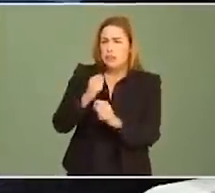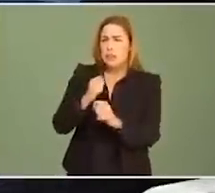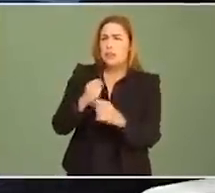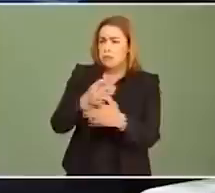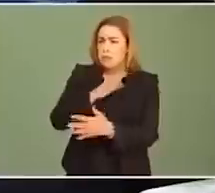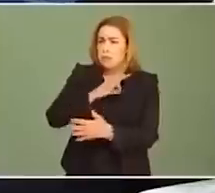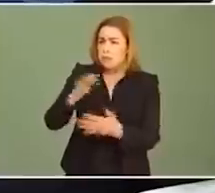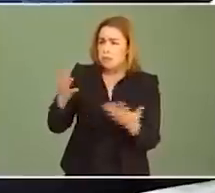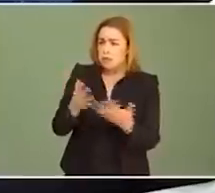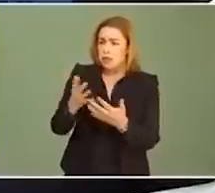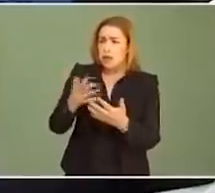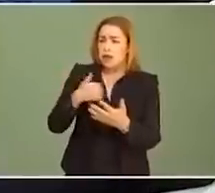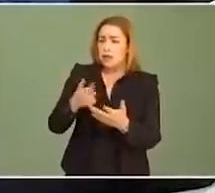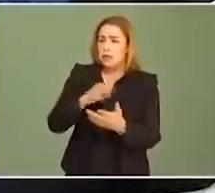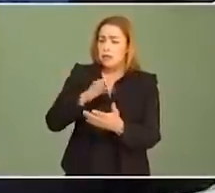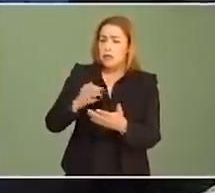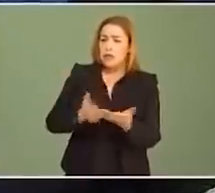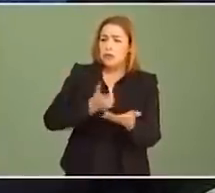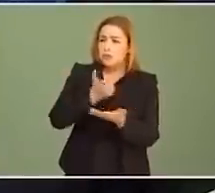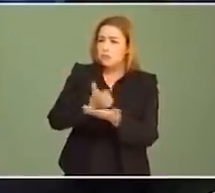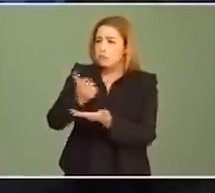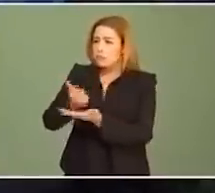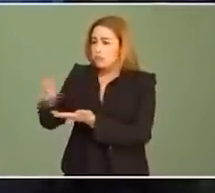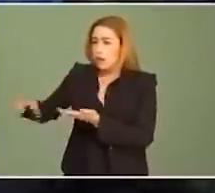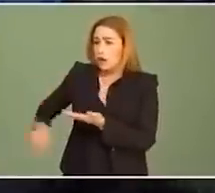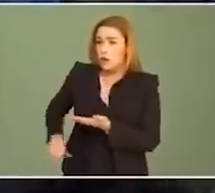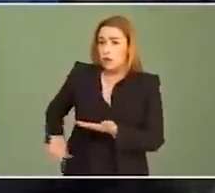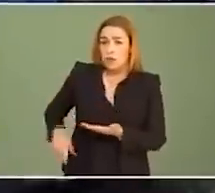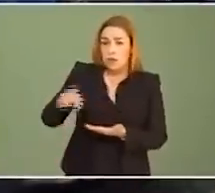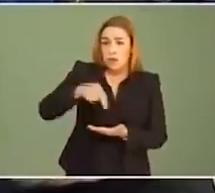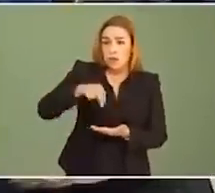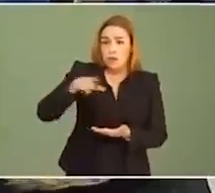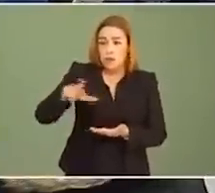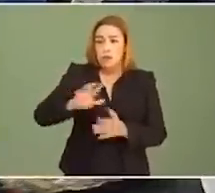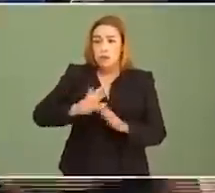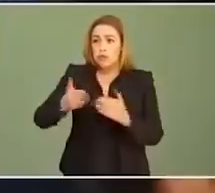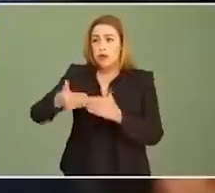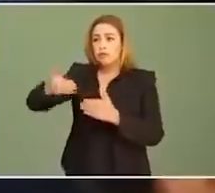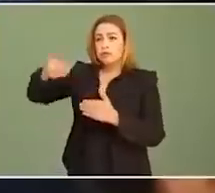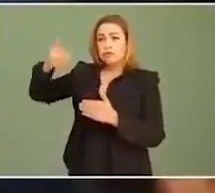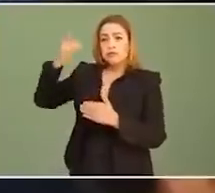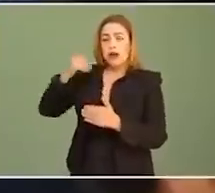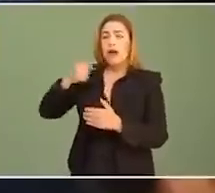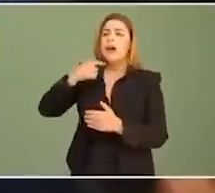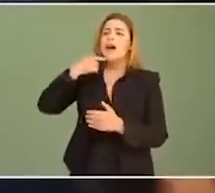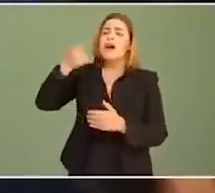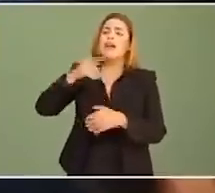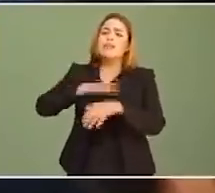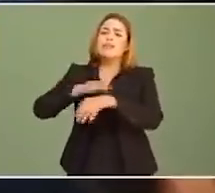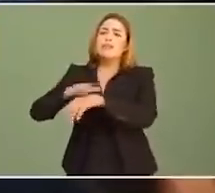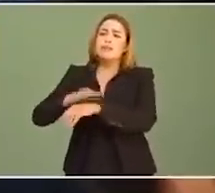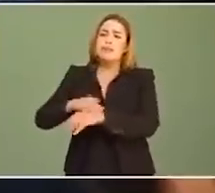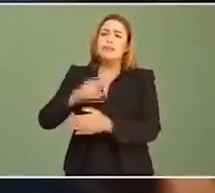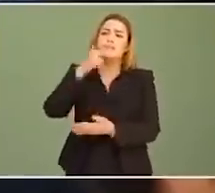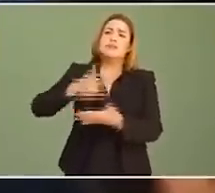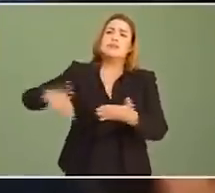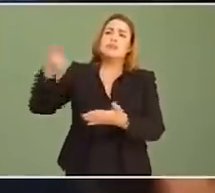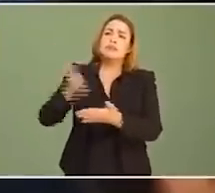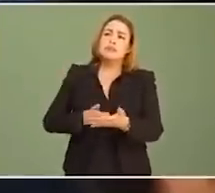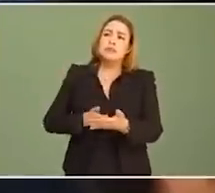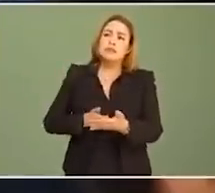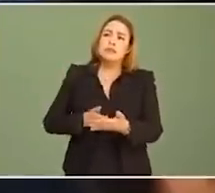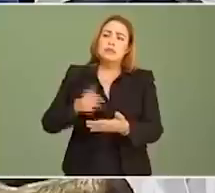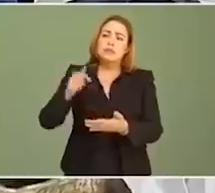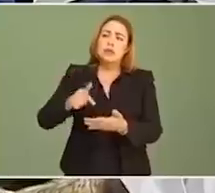leon de otorgar subsidios a los transportistas toda vez que pagaron con cancelar algunas eso se los